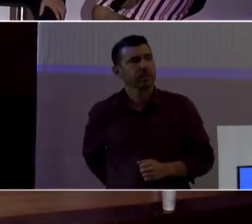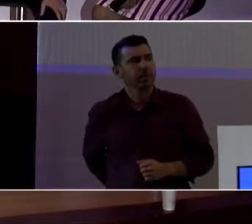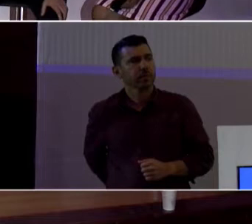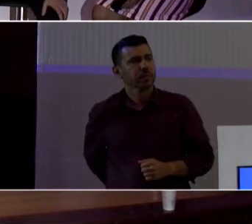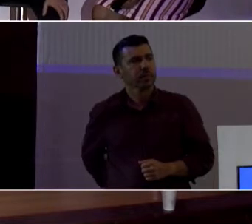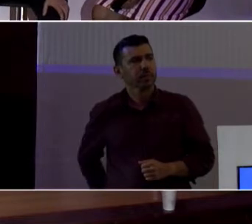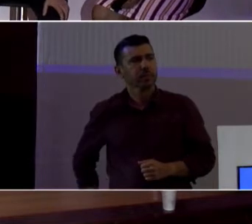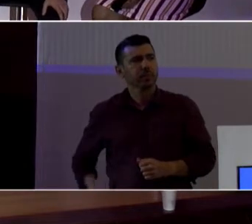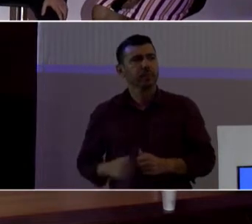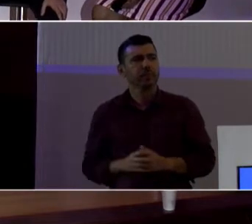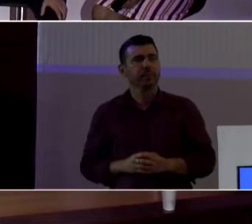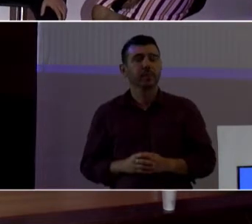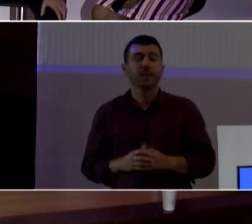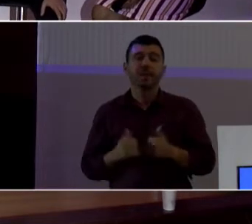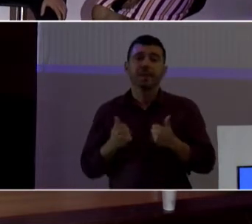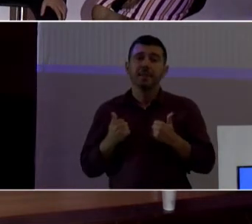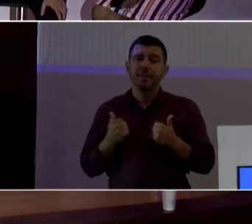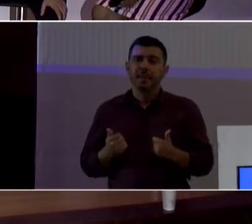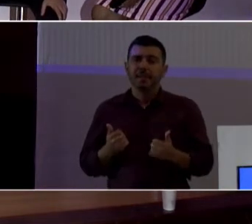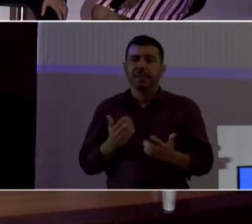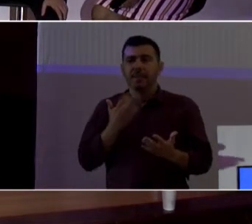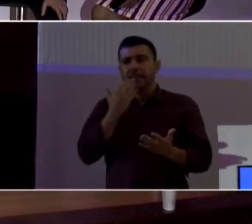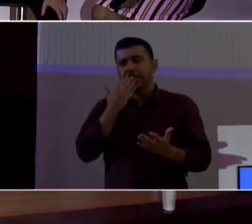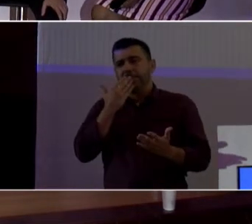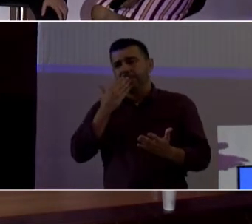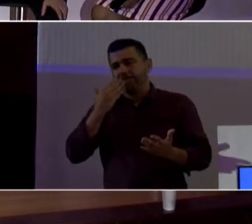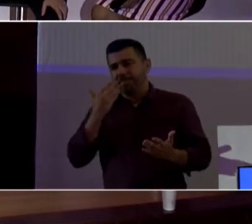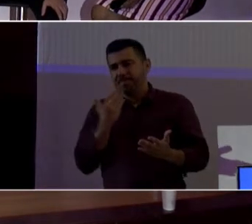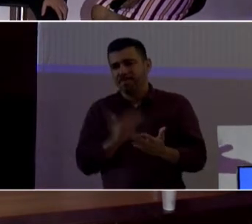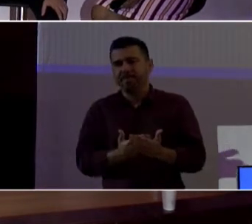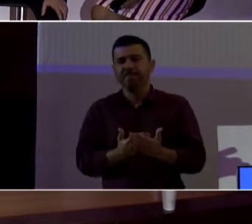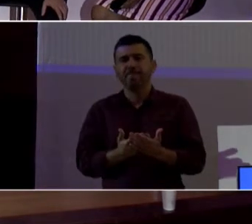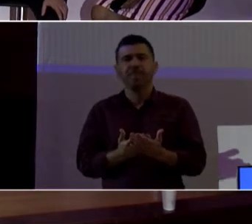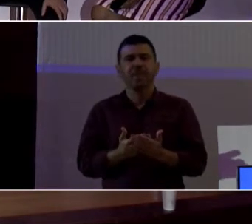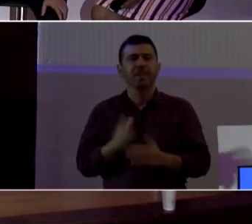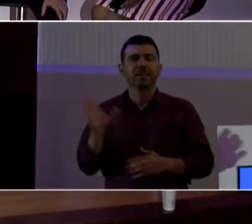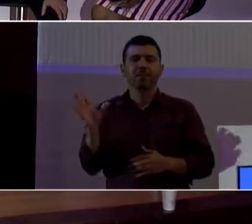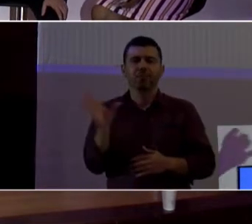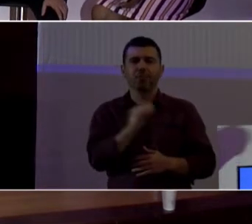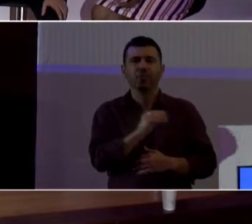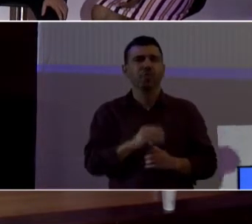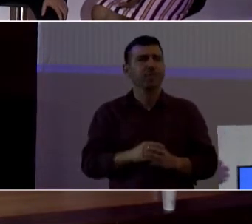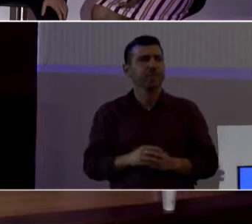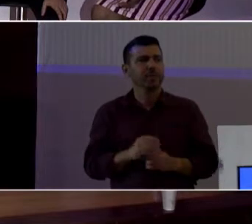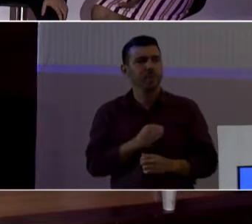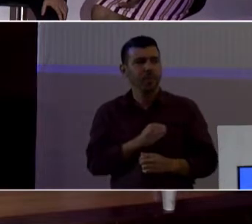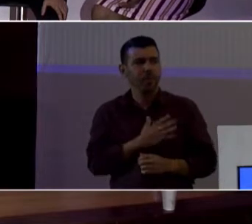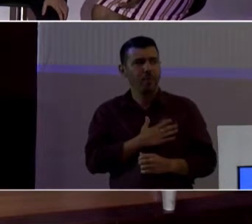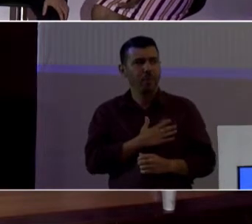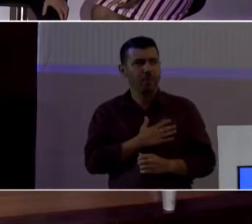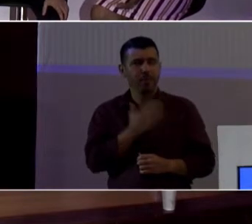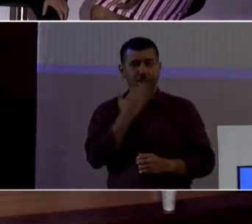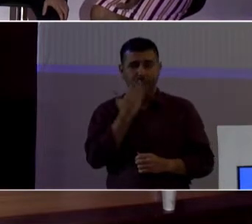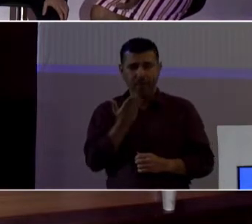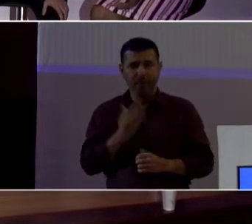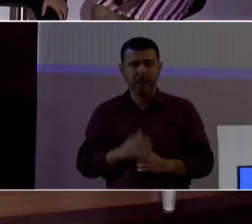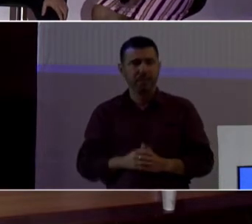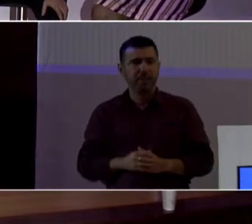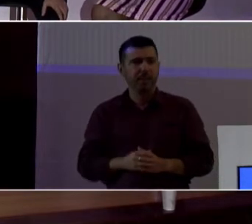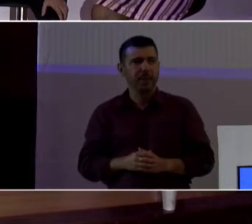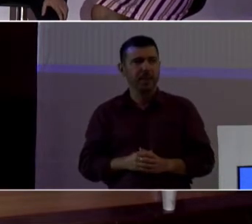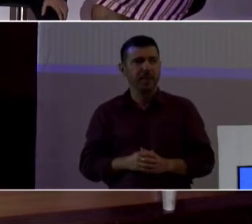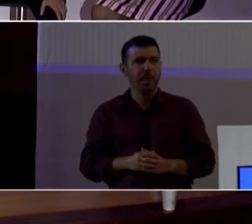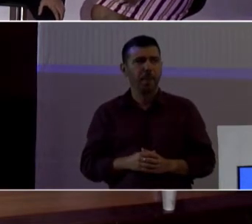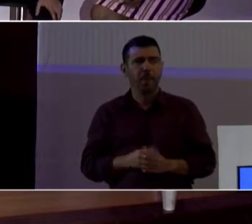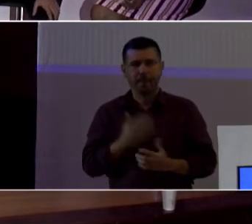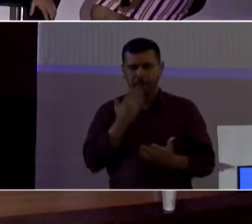Bueno, gracias a todos, gracias por esta oportunidad. Aló. Gracias por